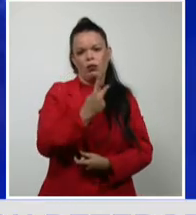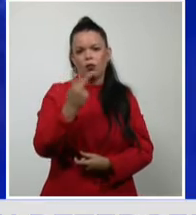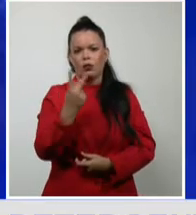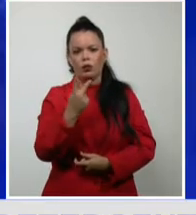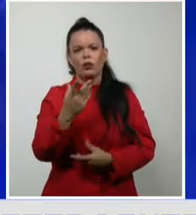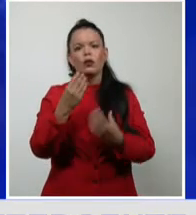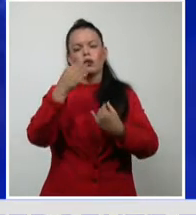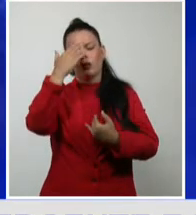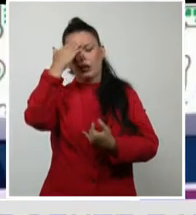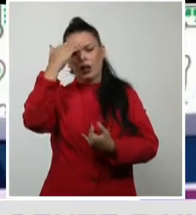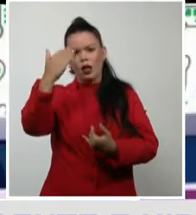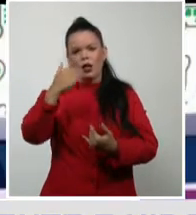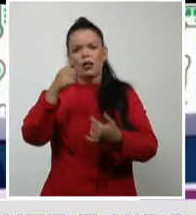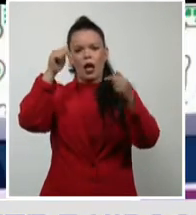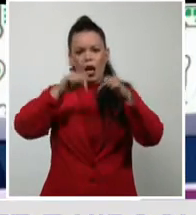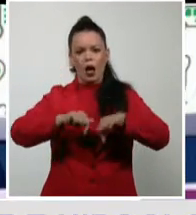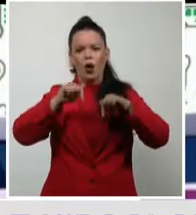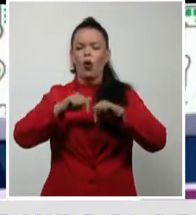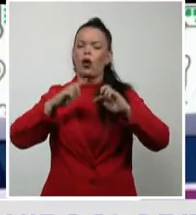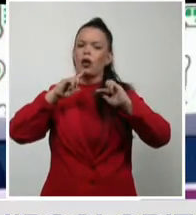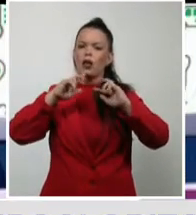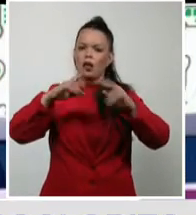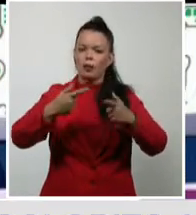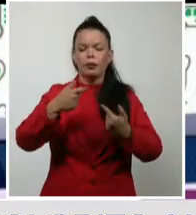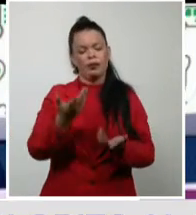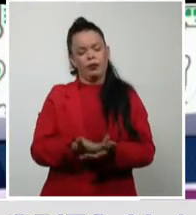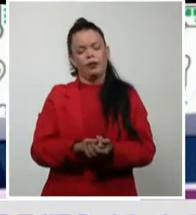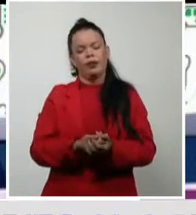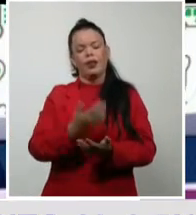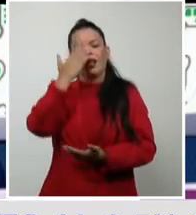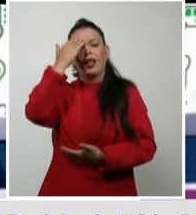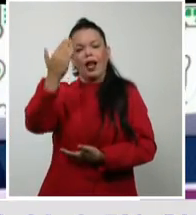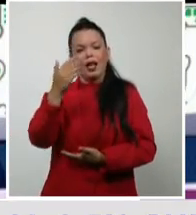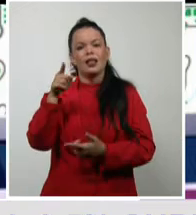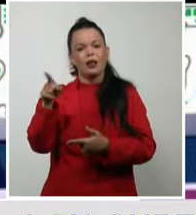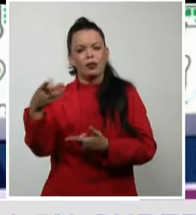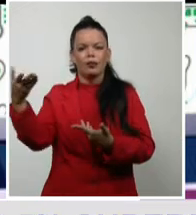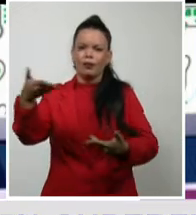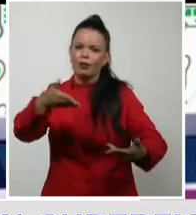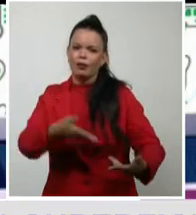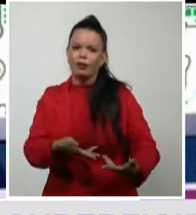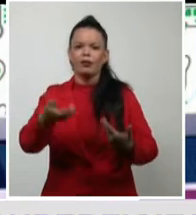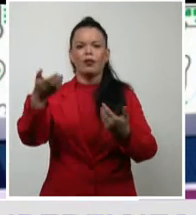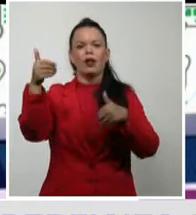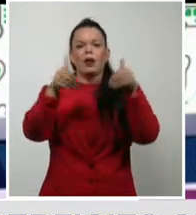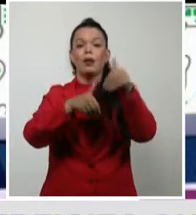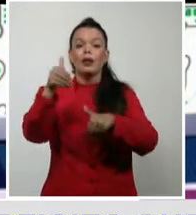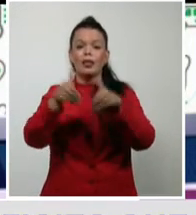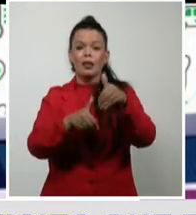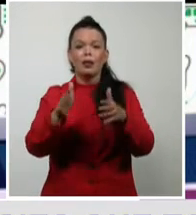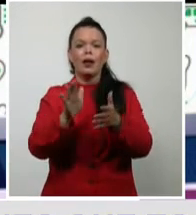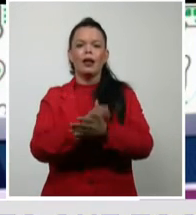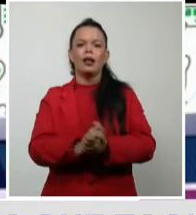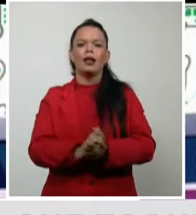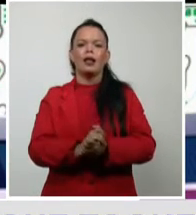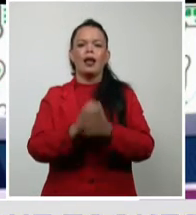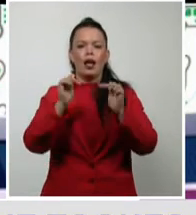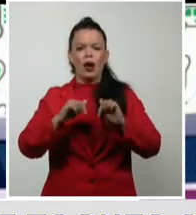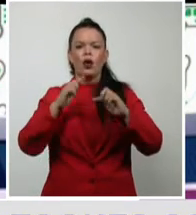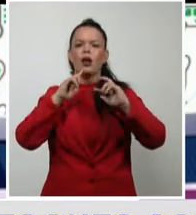hora reiteramos por supuesto las gracias a usted por estar aquí en nuestra transmisión especial y a esta hora reiteramos los